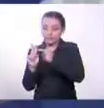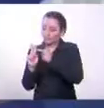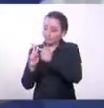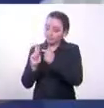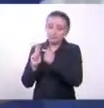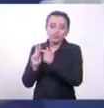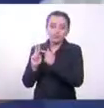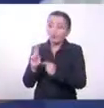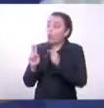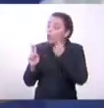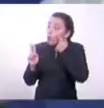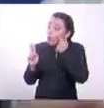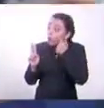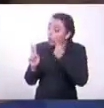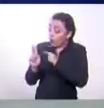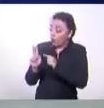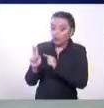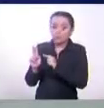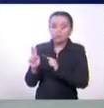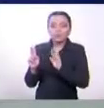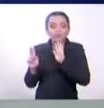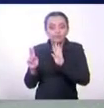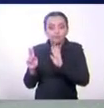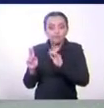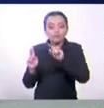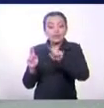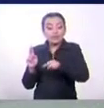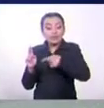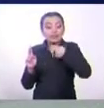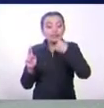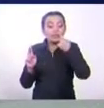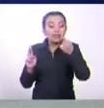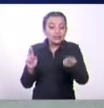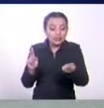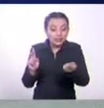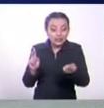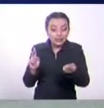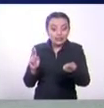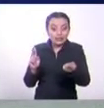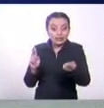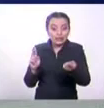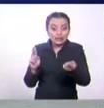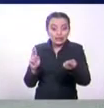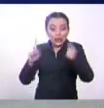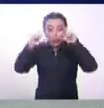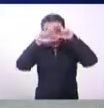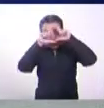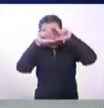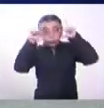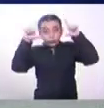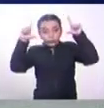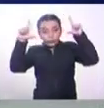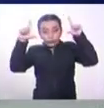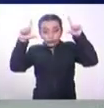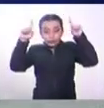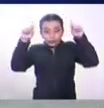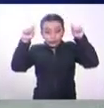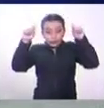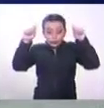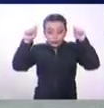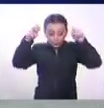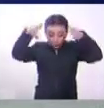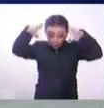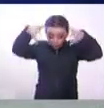dijo su hermana, porque el siguiente letrero era este. Una excavación profunda. O sea, había un gran hoyo,